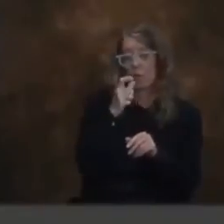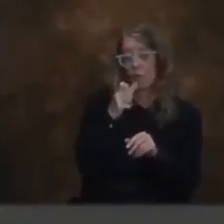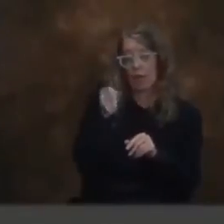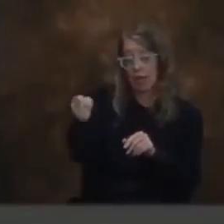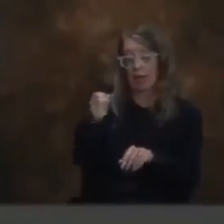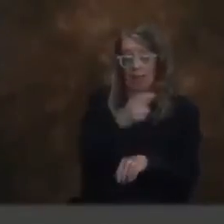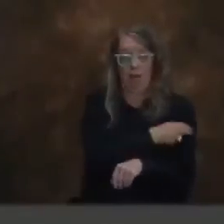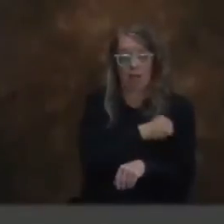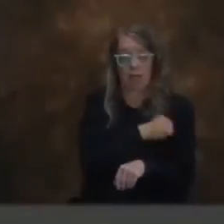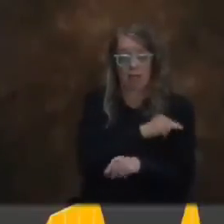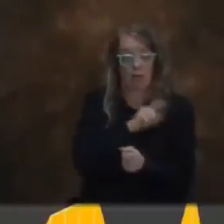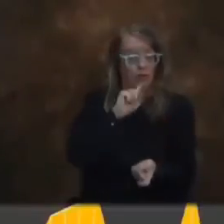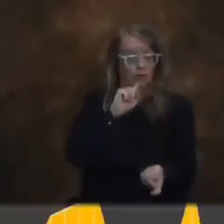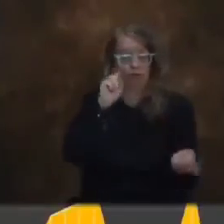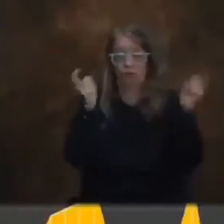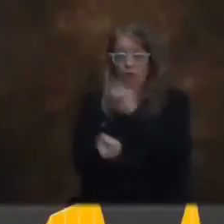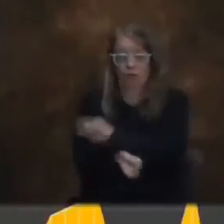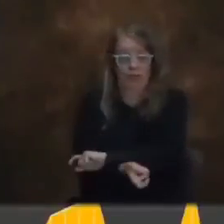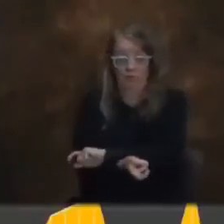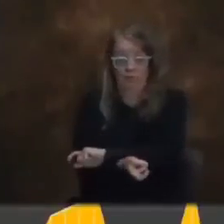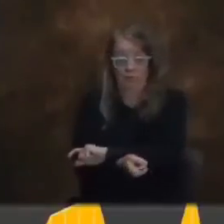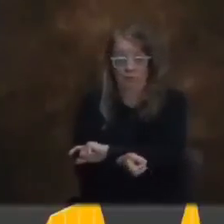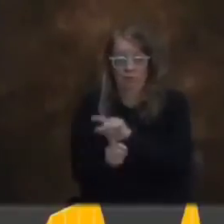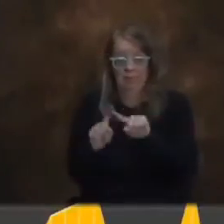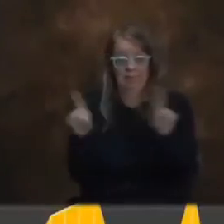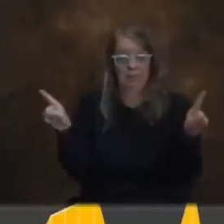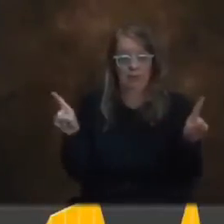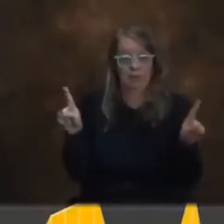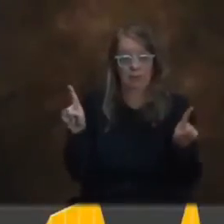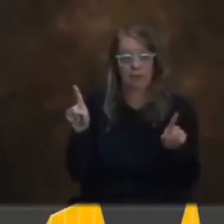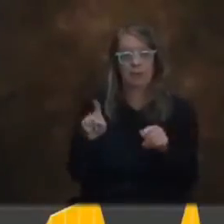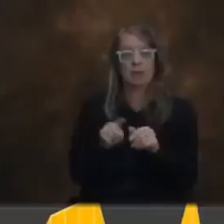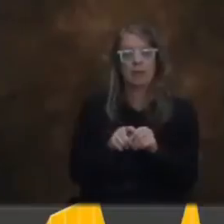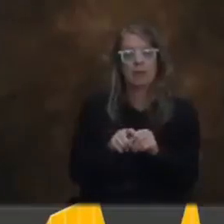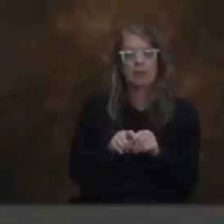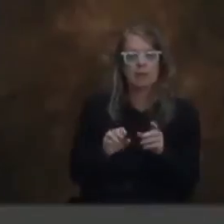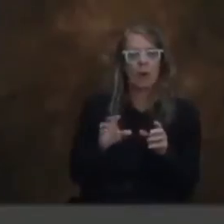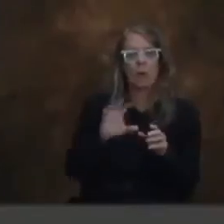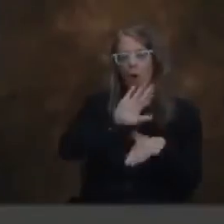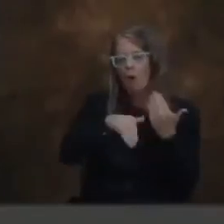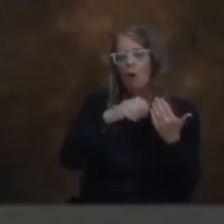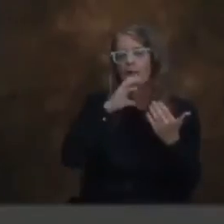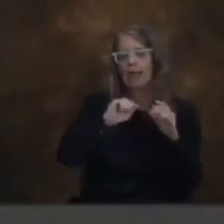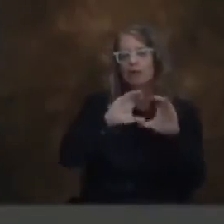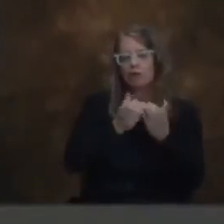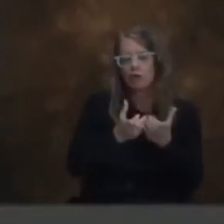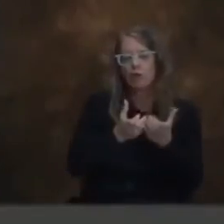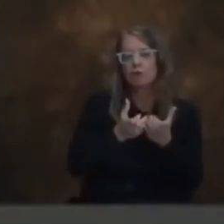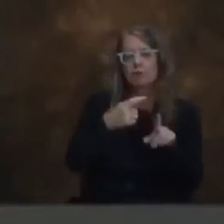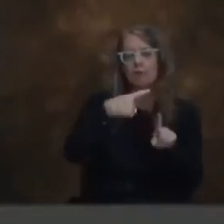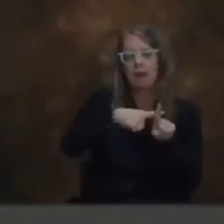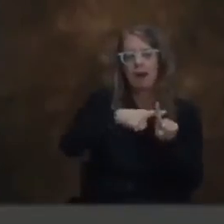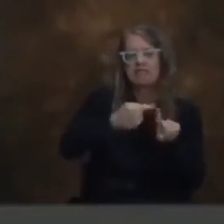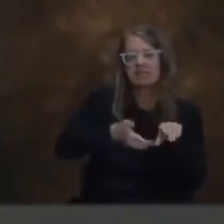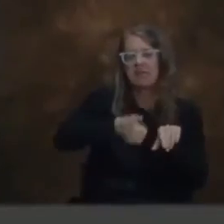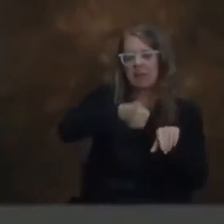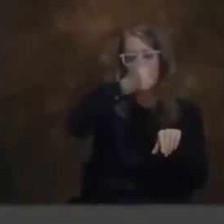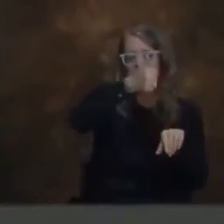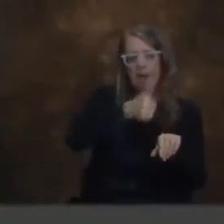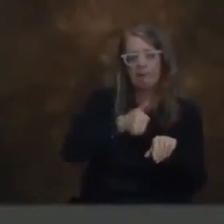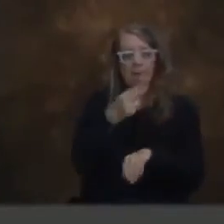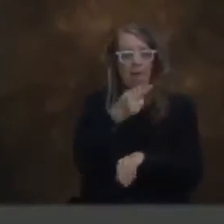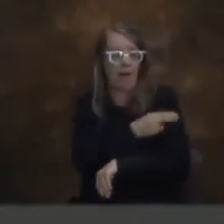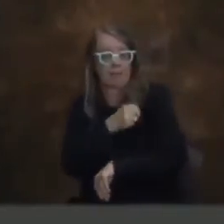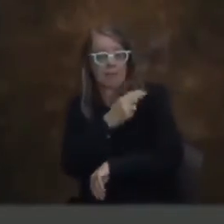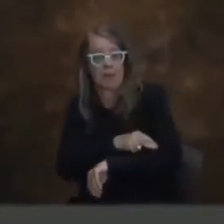esa imagen los casos están subiendo entre todos los grupos etáreos con hospitalización está entre las